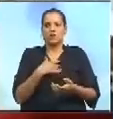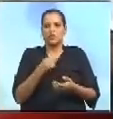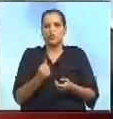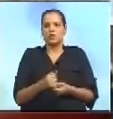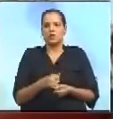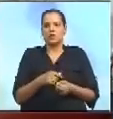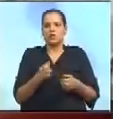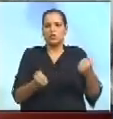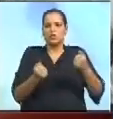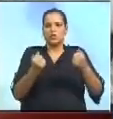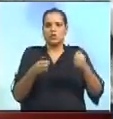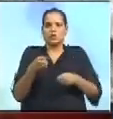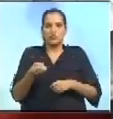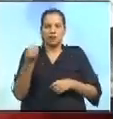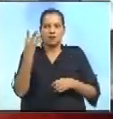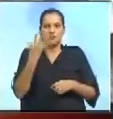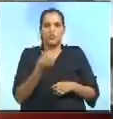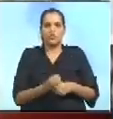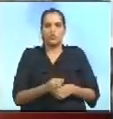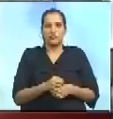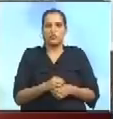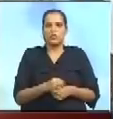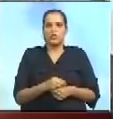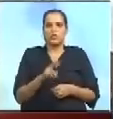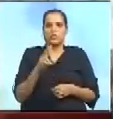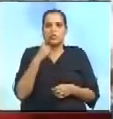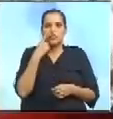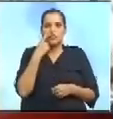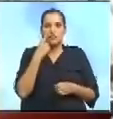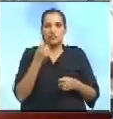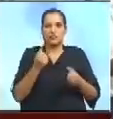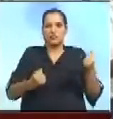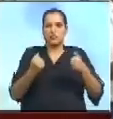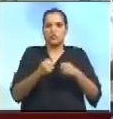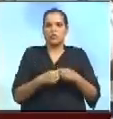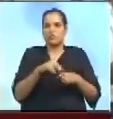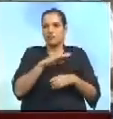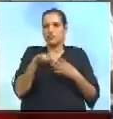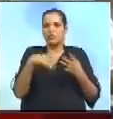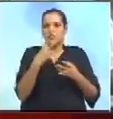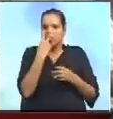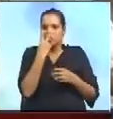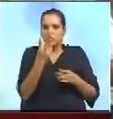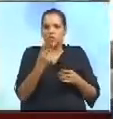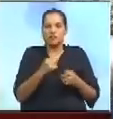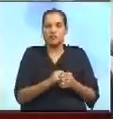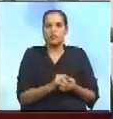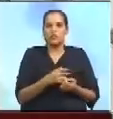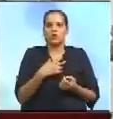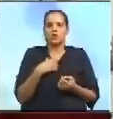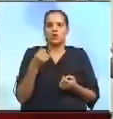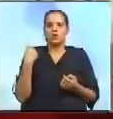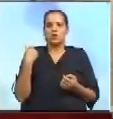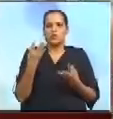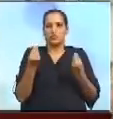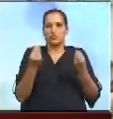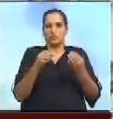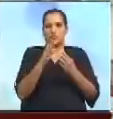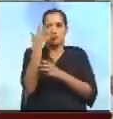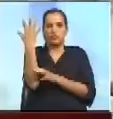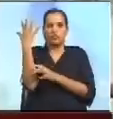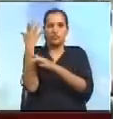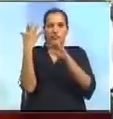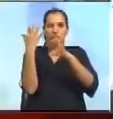está allí, al blanco, que ayudaron a sacar al señor que estaba ahí. Todo el mundo salió anonado a ver qué pasa. Pero como tenía muchas